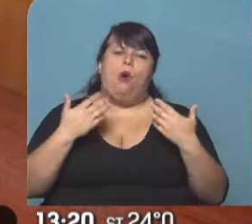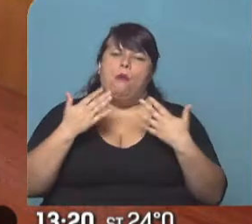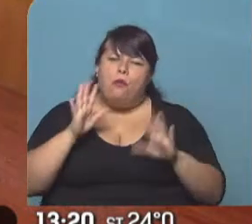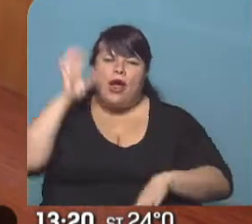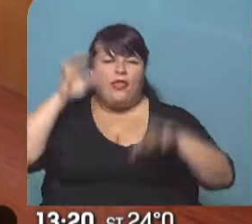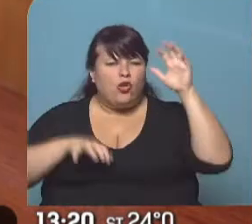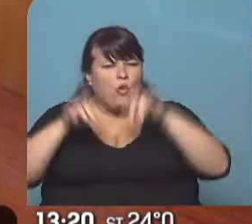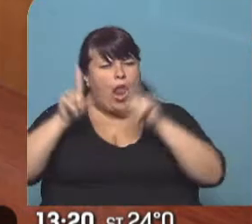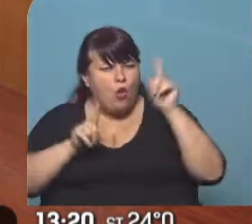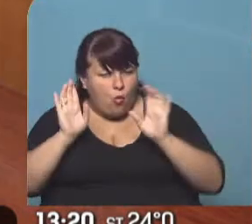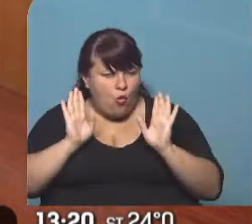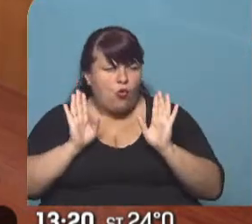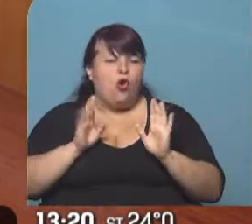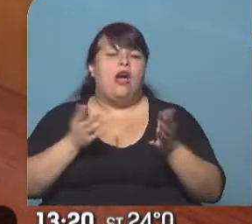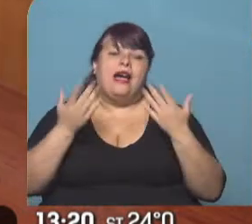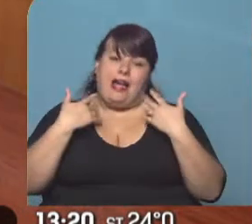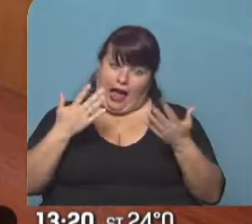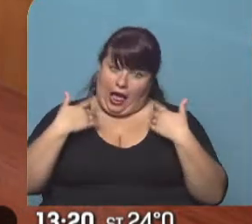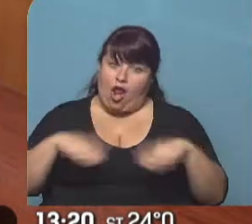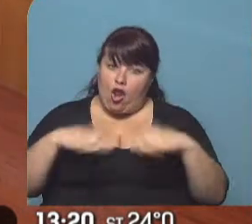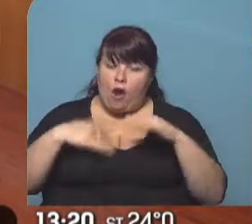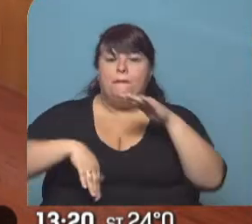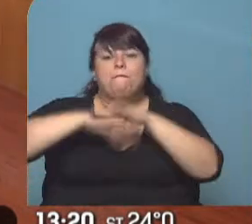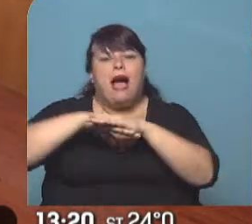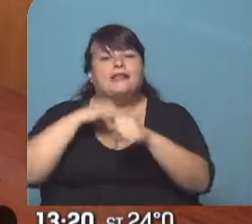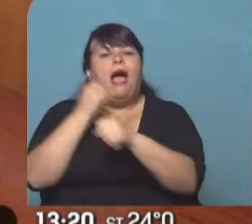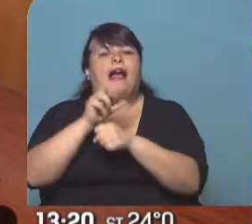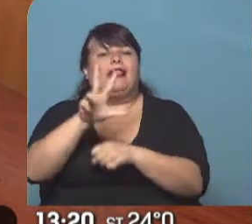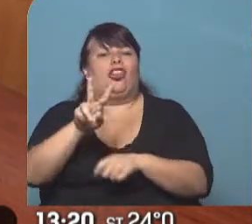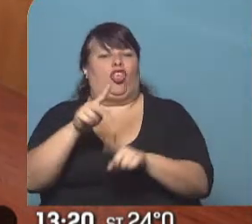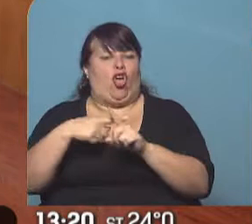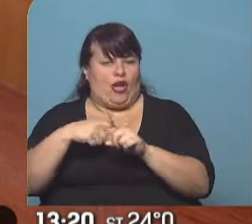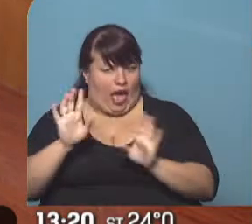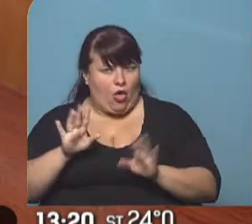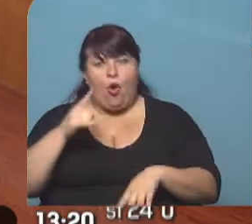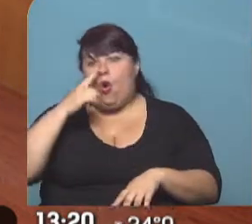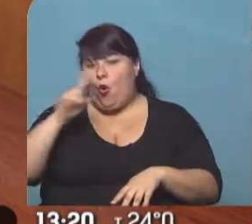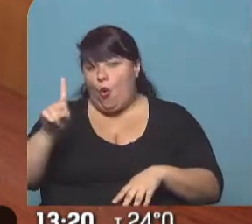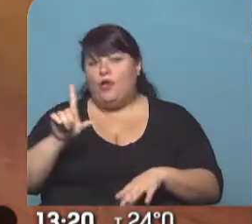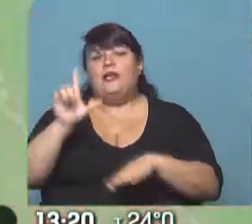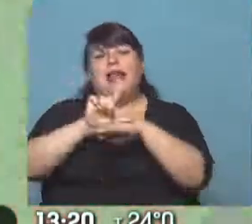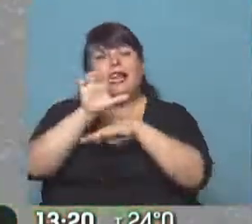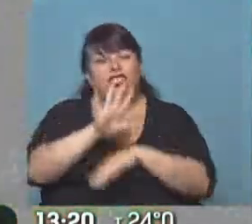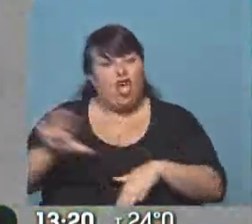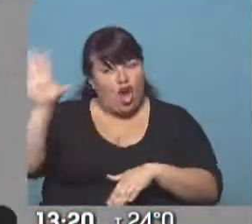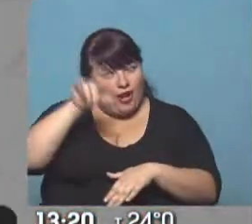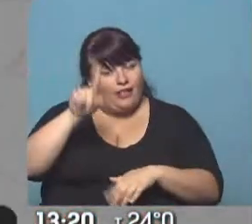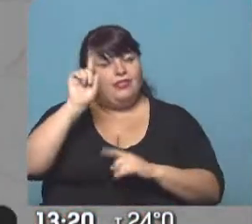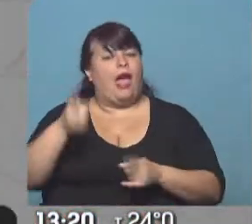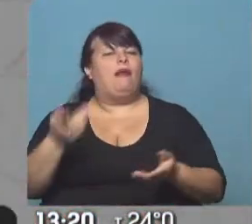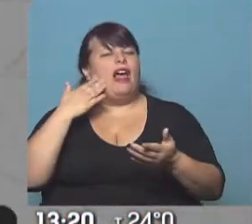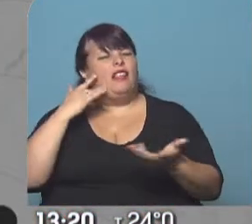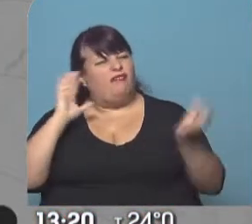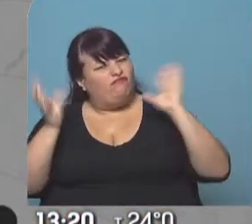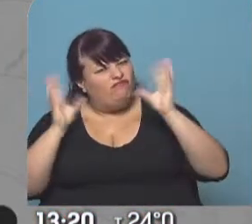algunas precipitaciones en forma aislada, con calor bastante intenso, máximas de hasta 32 grados. Y por último, en el litoral, aquí también una tarde